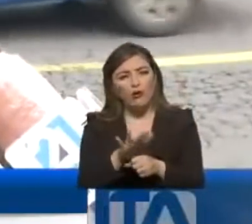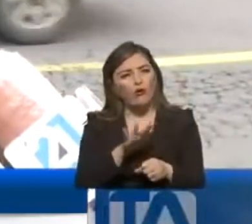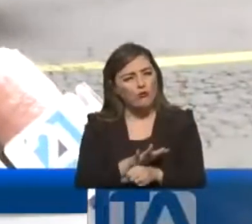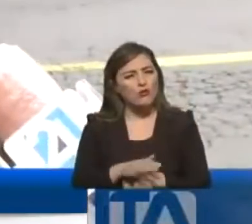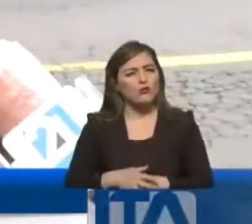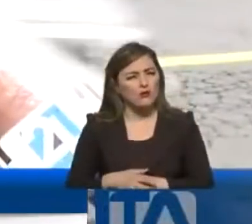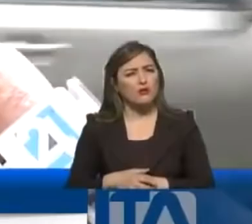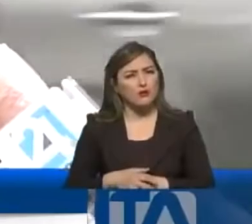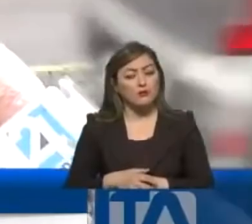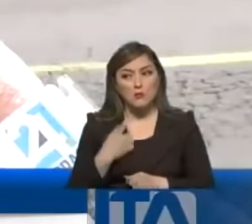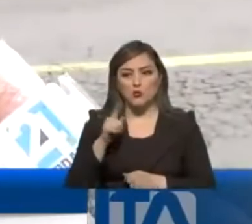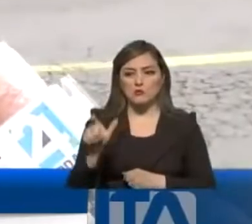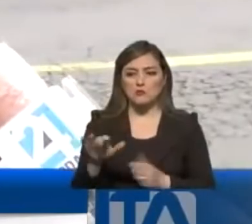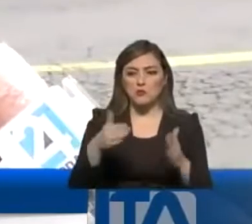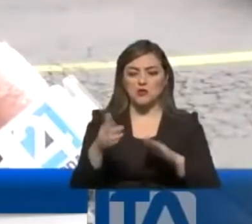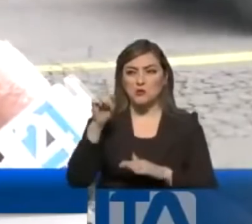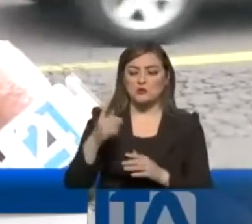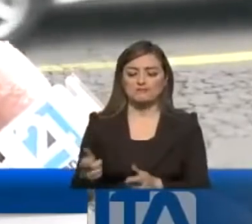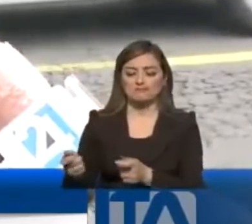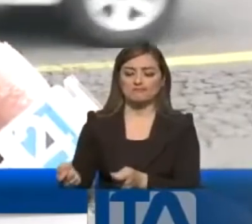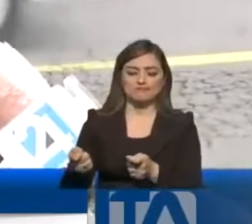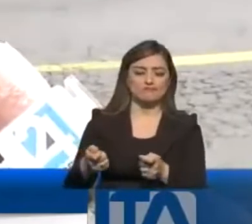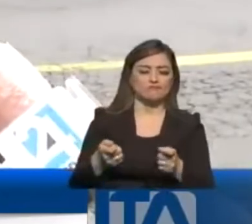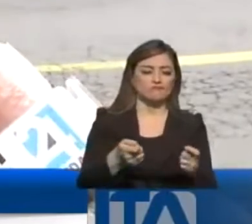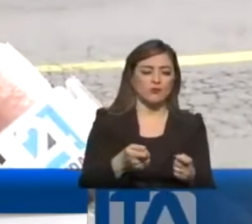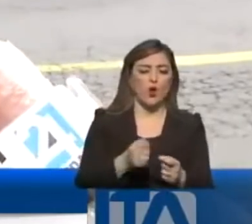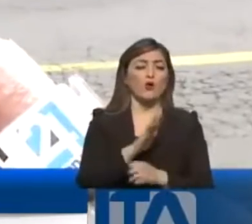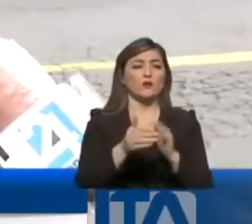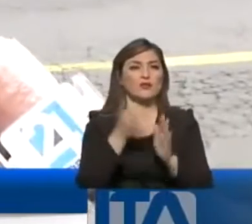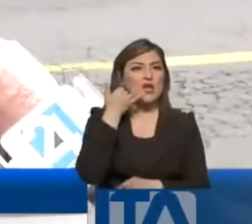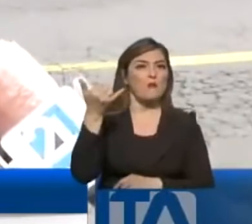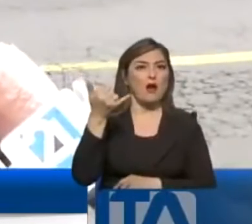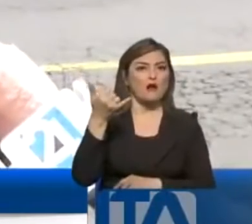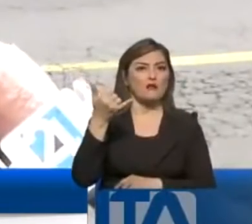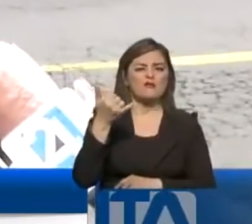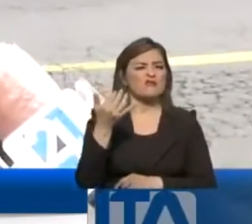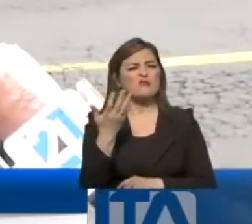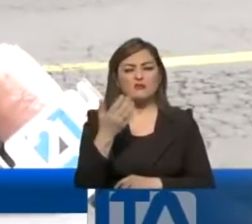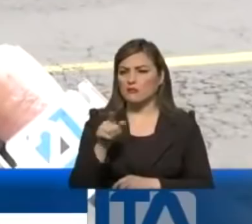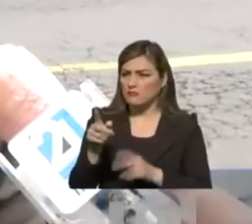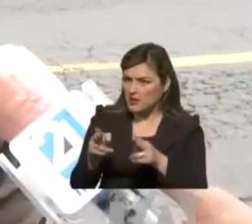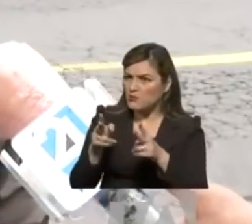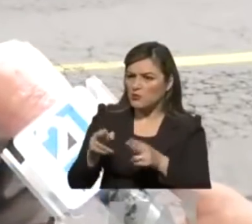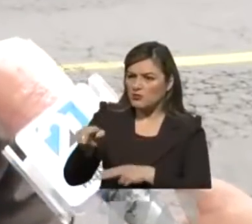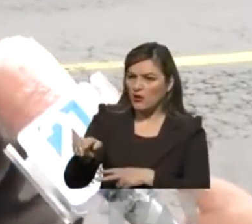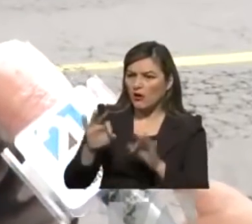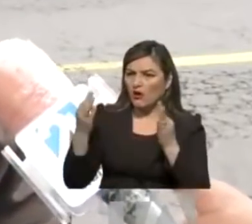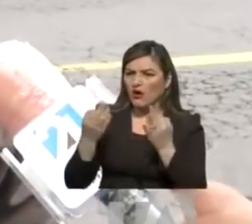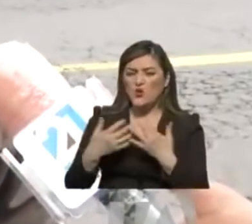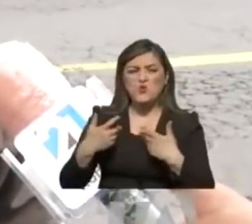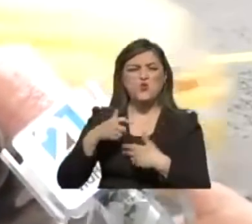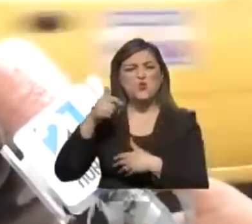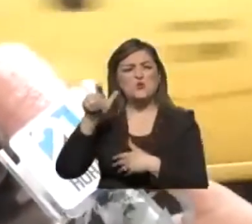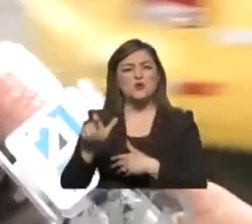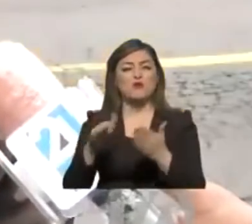familias completas contagiadas, o hay casos en los que hemos ido por levantarle a la mamá y luego nuevamente hemos tenido que